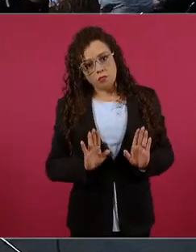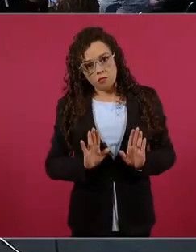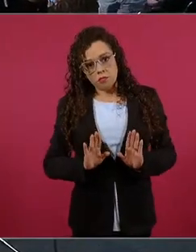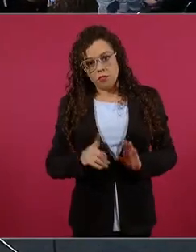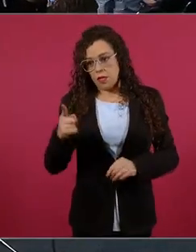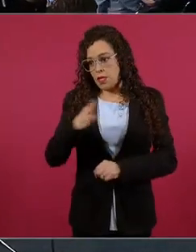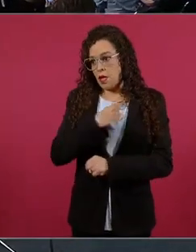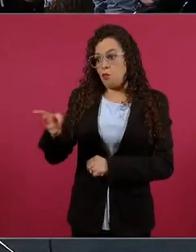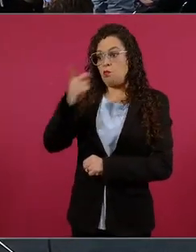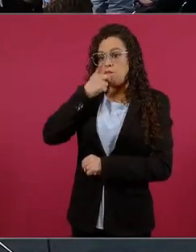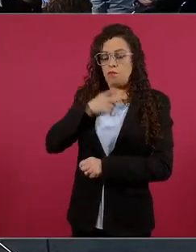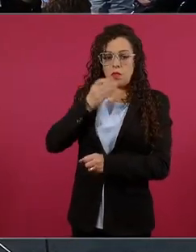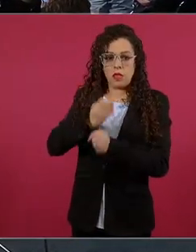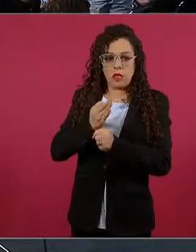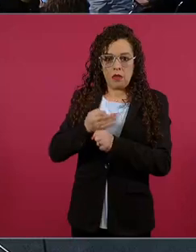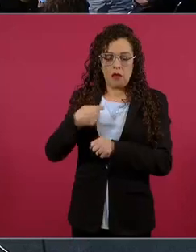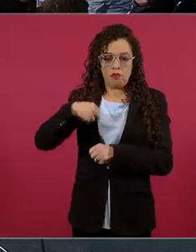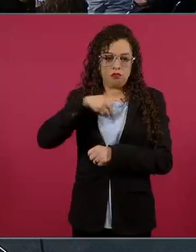ahí en aspecto.